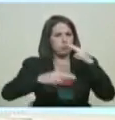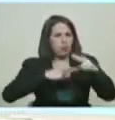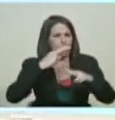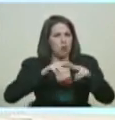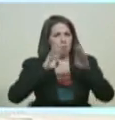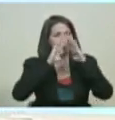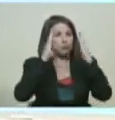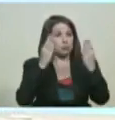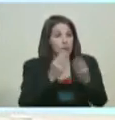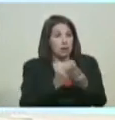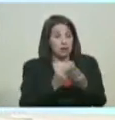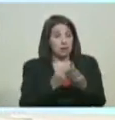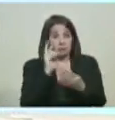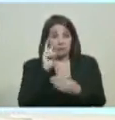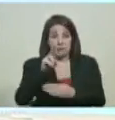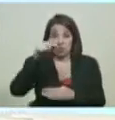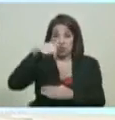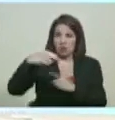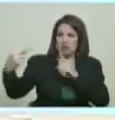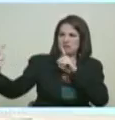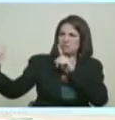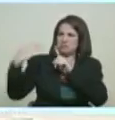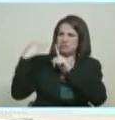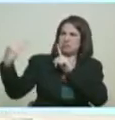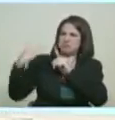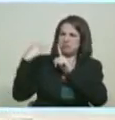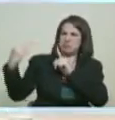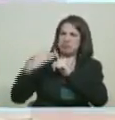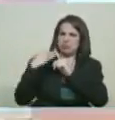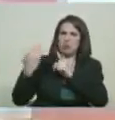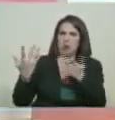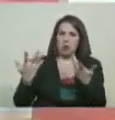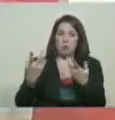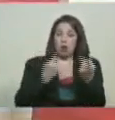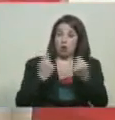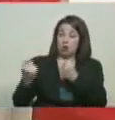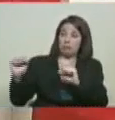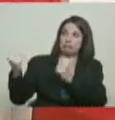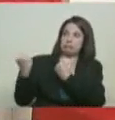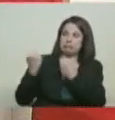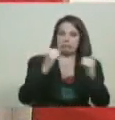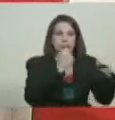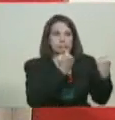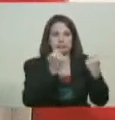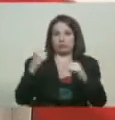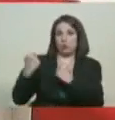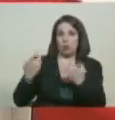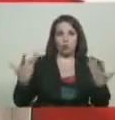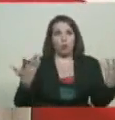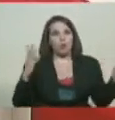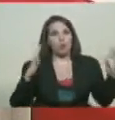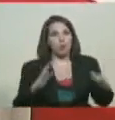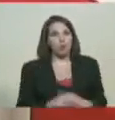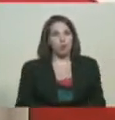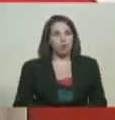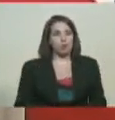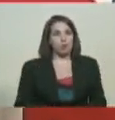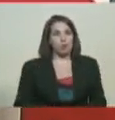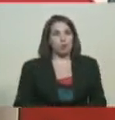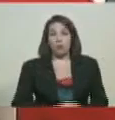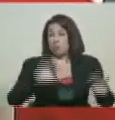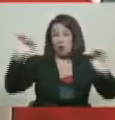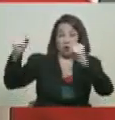imperialista se va cerrando con agresiones permanentes en lo económico y con la amenaza de un bloqueo total de